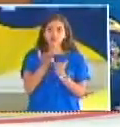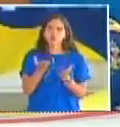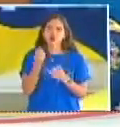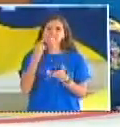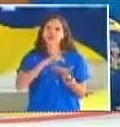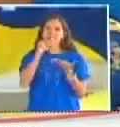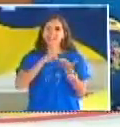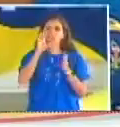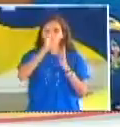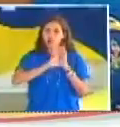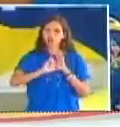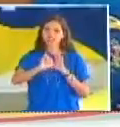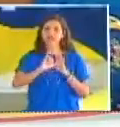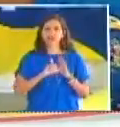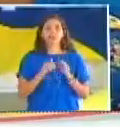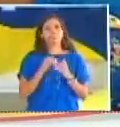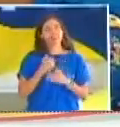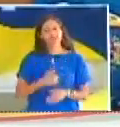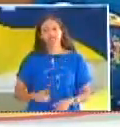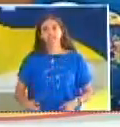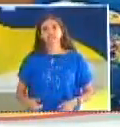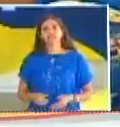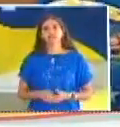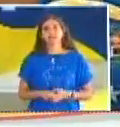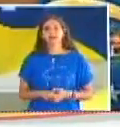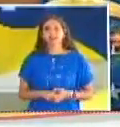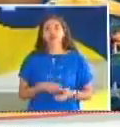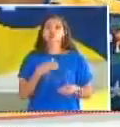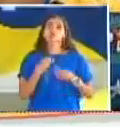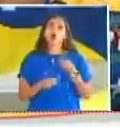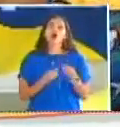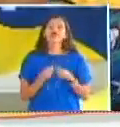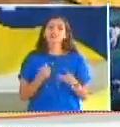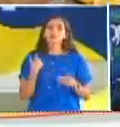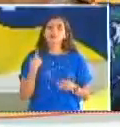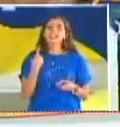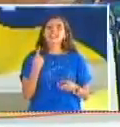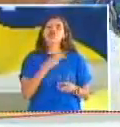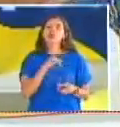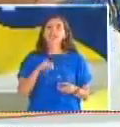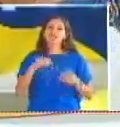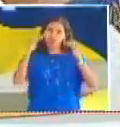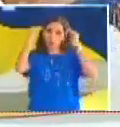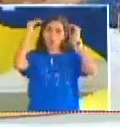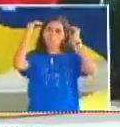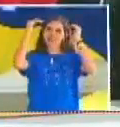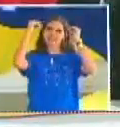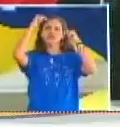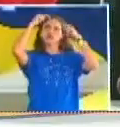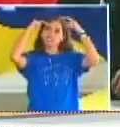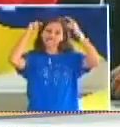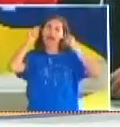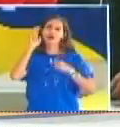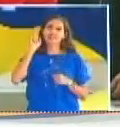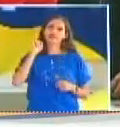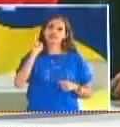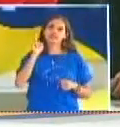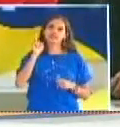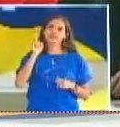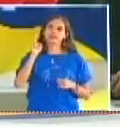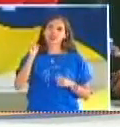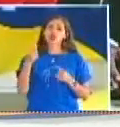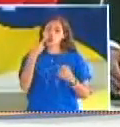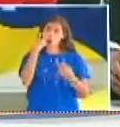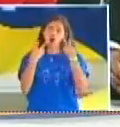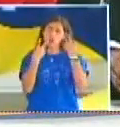Asamblea Nacional Constituyente, presidente. Lo hizo por primera vez nuestro comandante Hugo Chávez. Nos vio